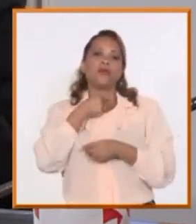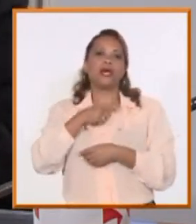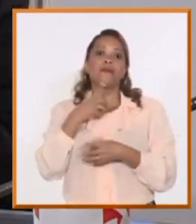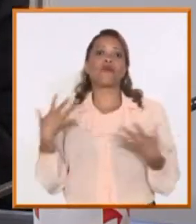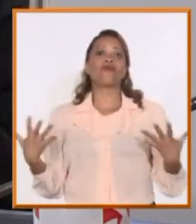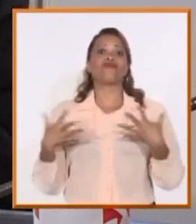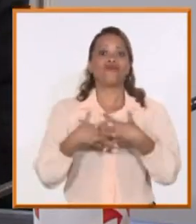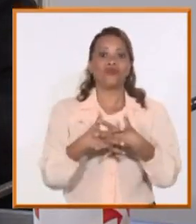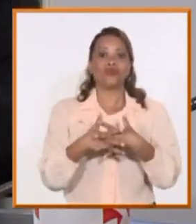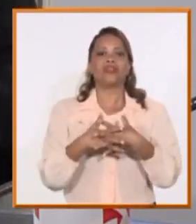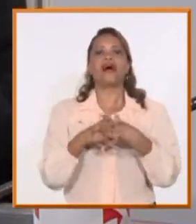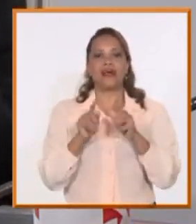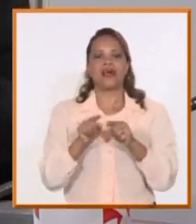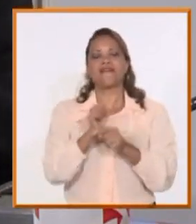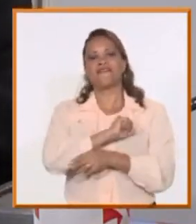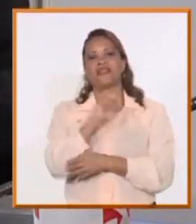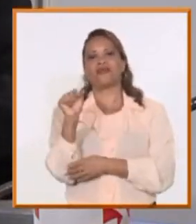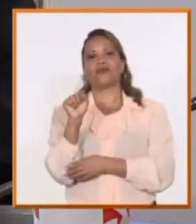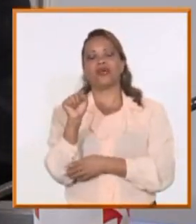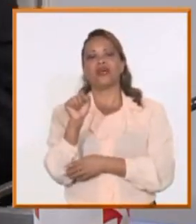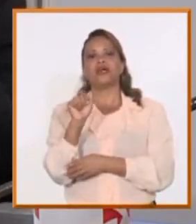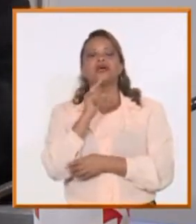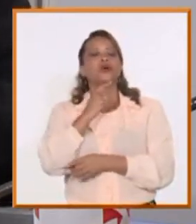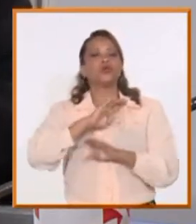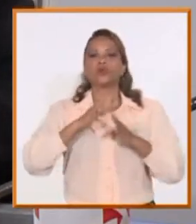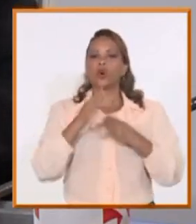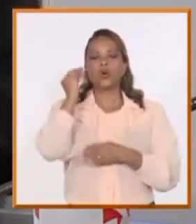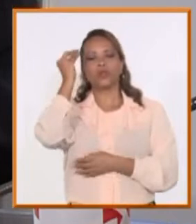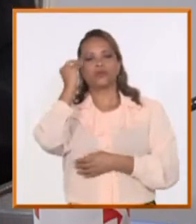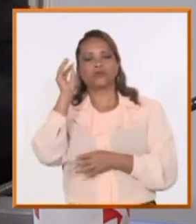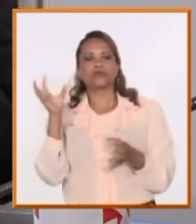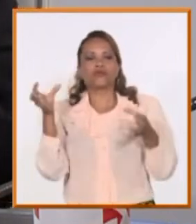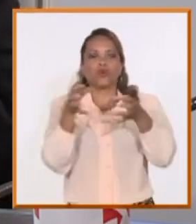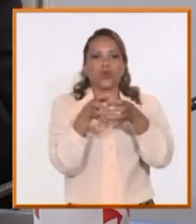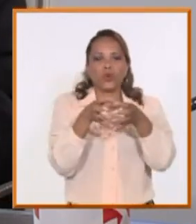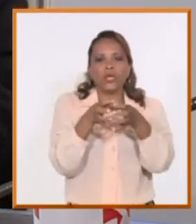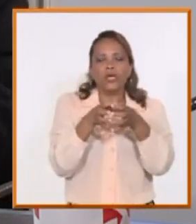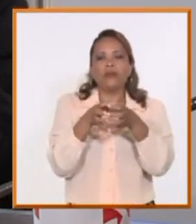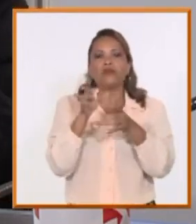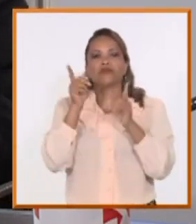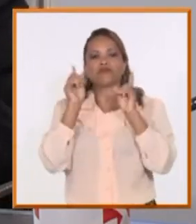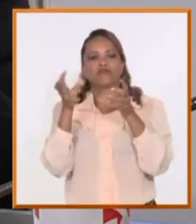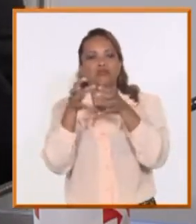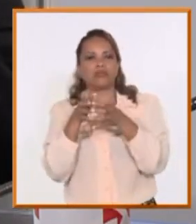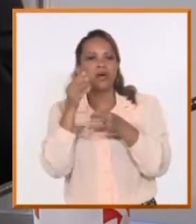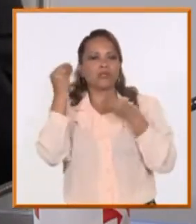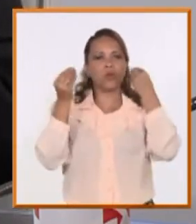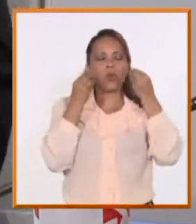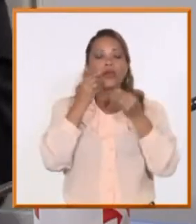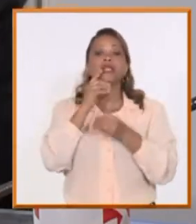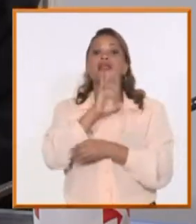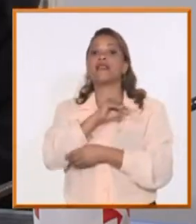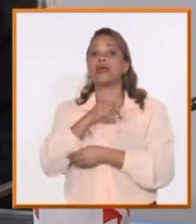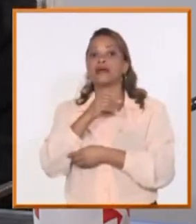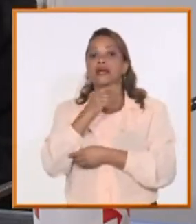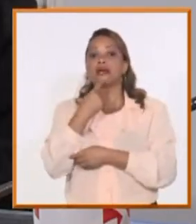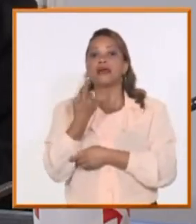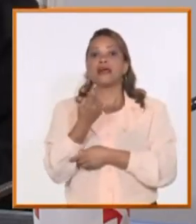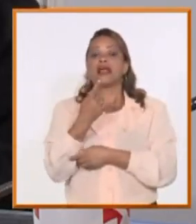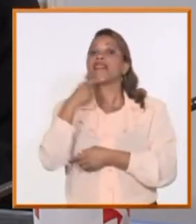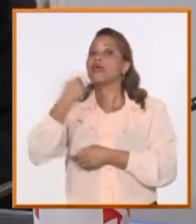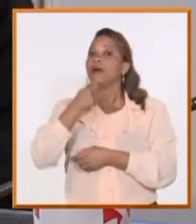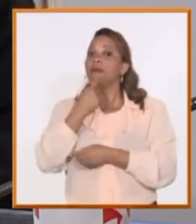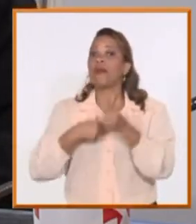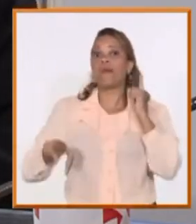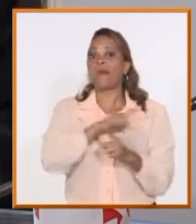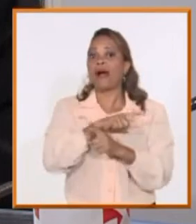hay victoria, Randy. Nos reunimos los colectivos, los 4 entrenadores, con los atletas, dijimos, caballero, hay que derrotar a Brasil ahora en el